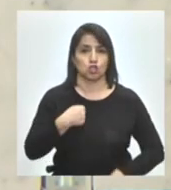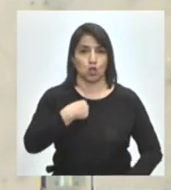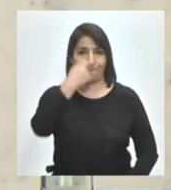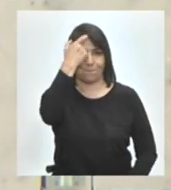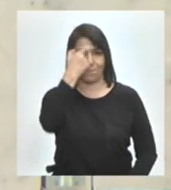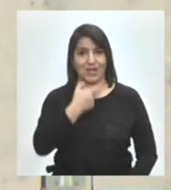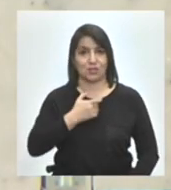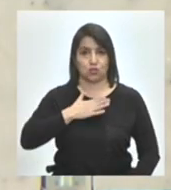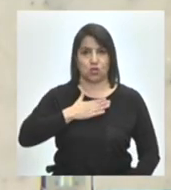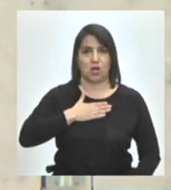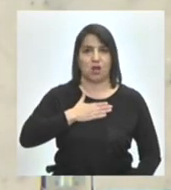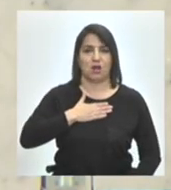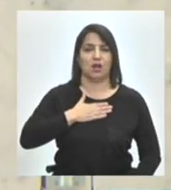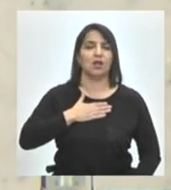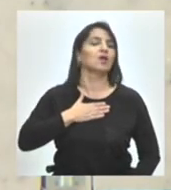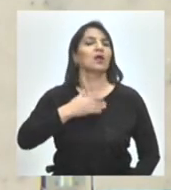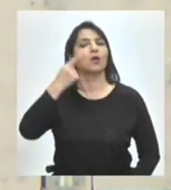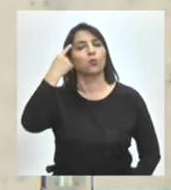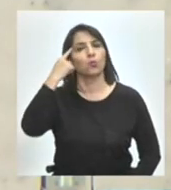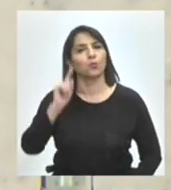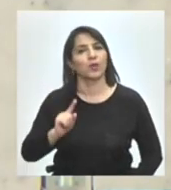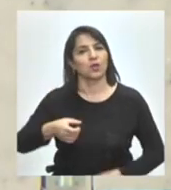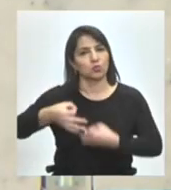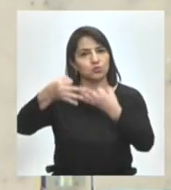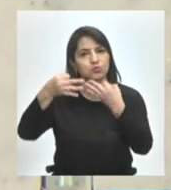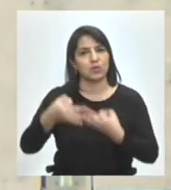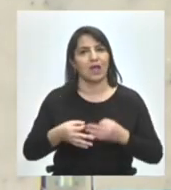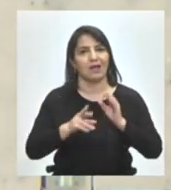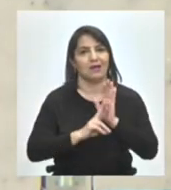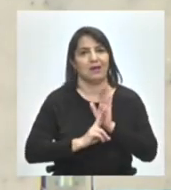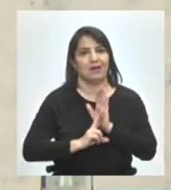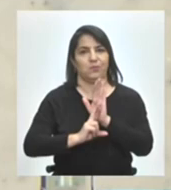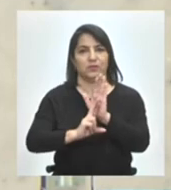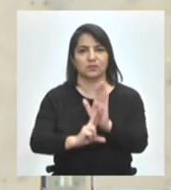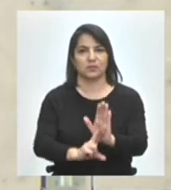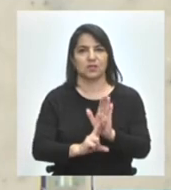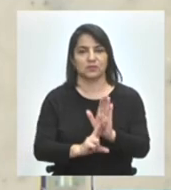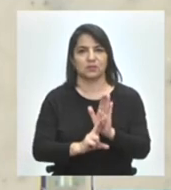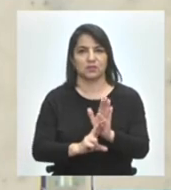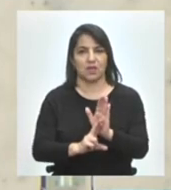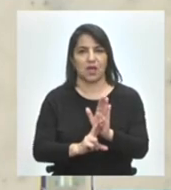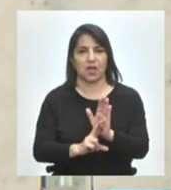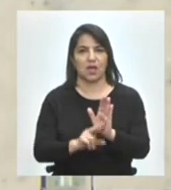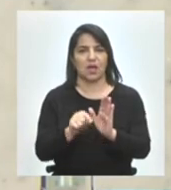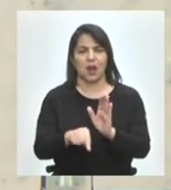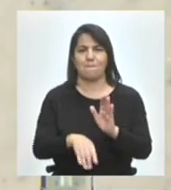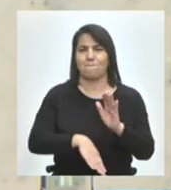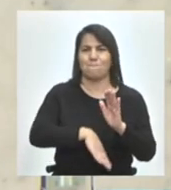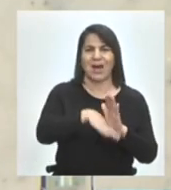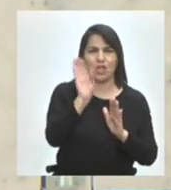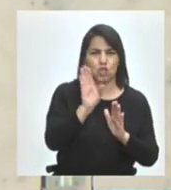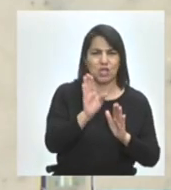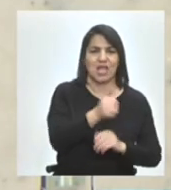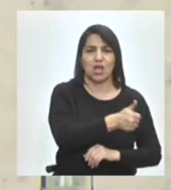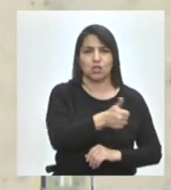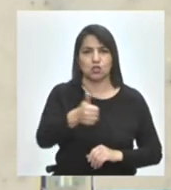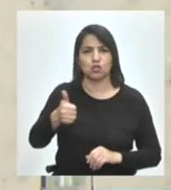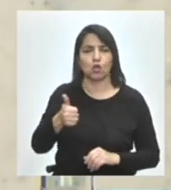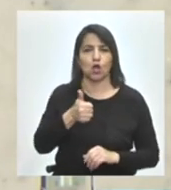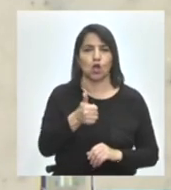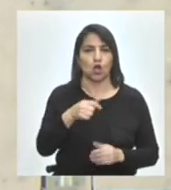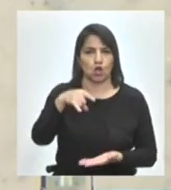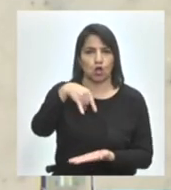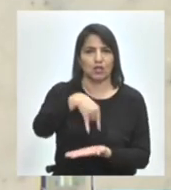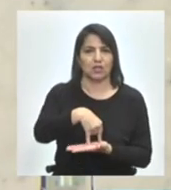personal, pero con la certeza de representar una posición mayoritaria y transversal en este Congreso